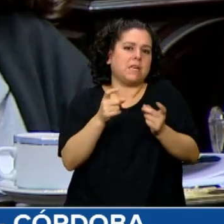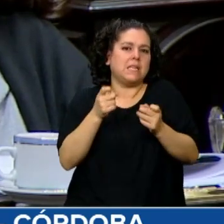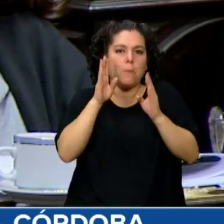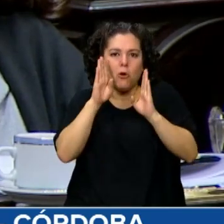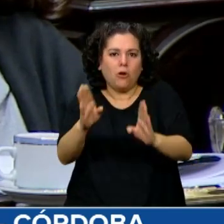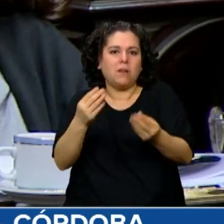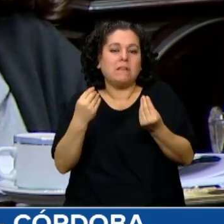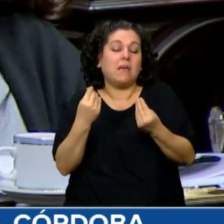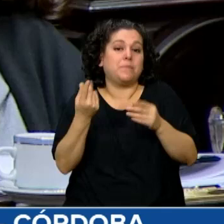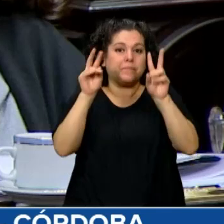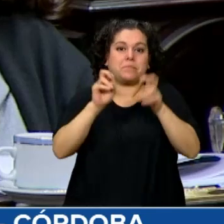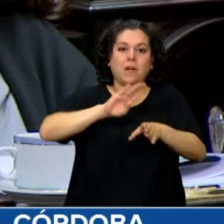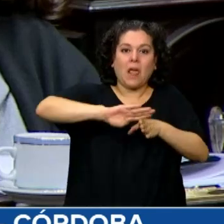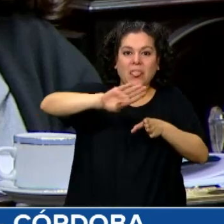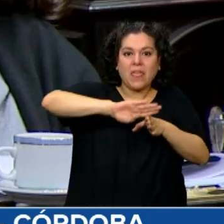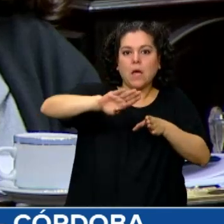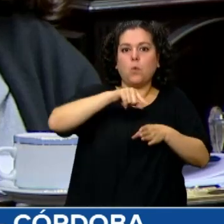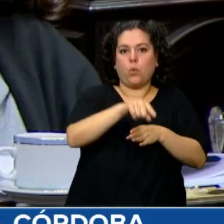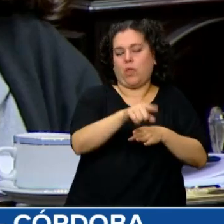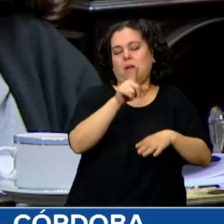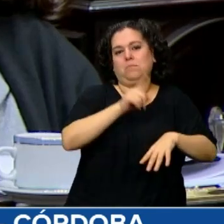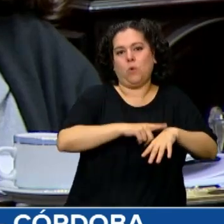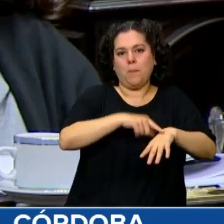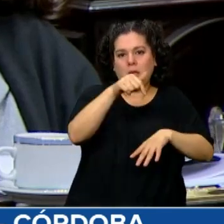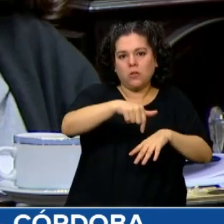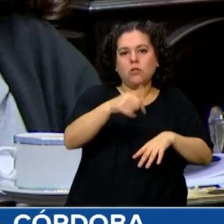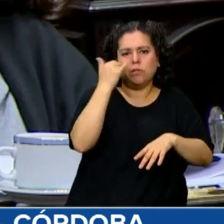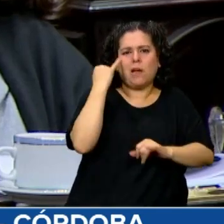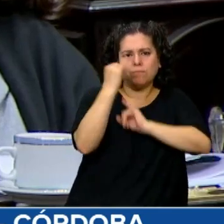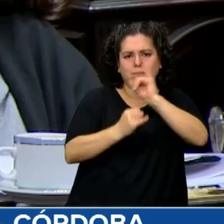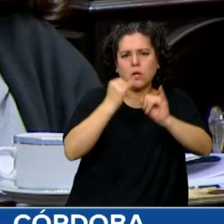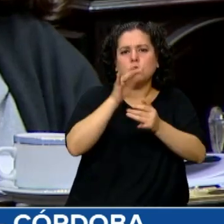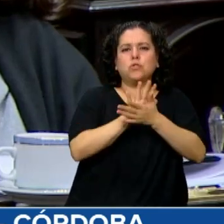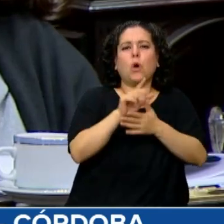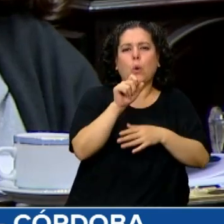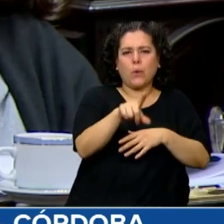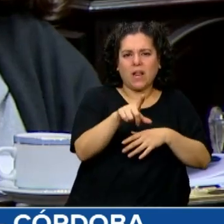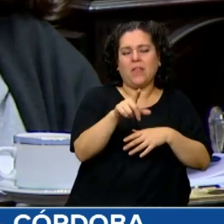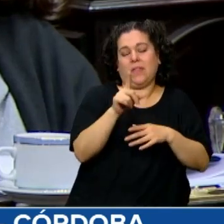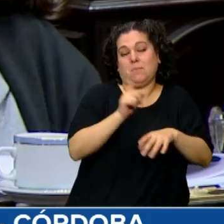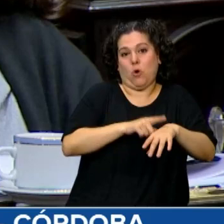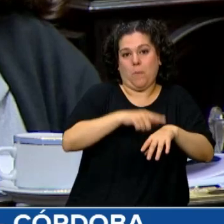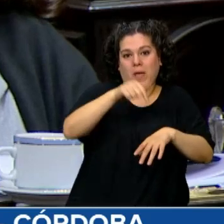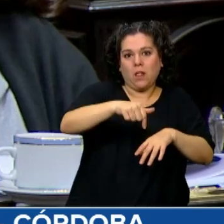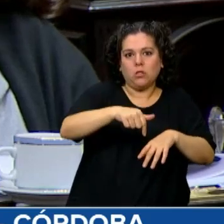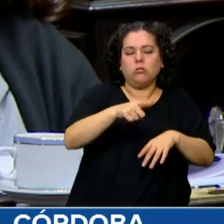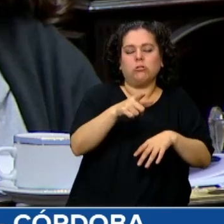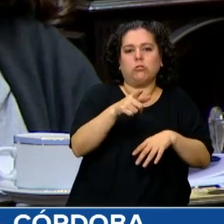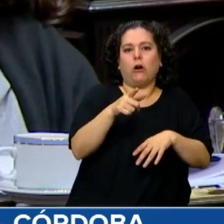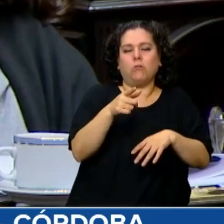precisamente que estas deudas, debido al contexto que aquí se ha mencionado de la convertibilidad vigente entonces,